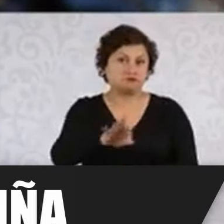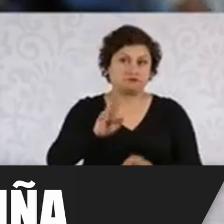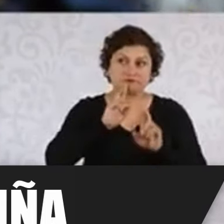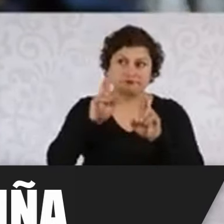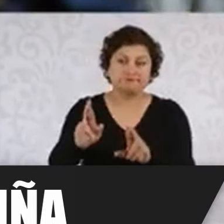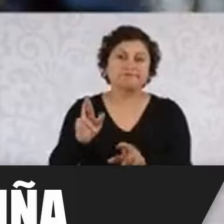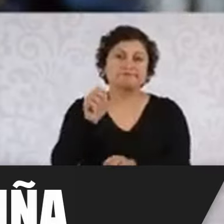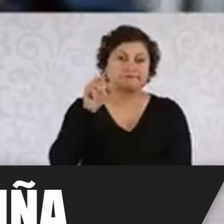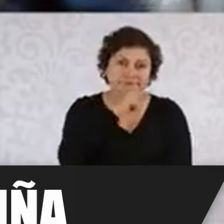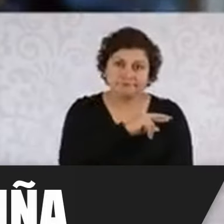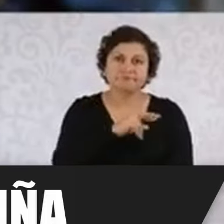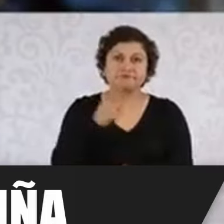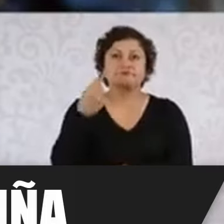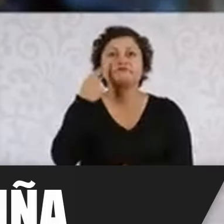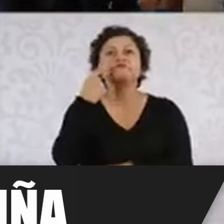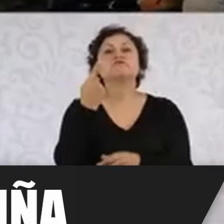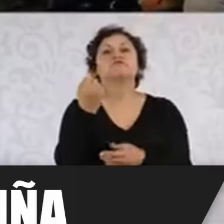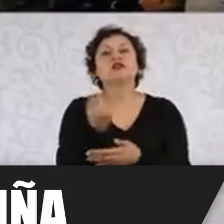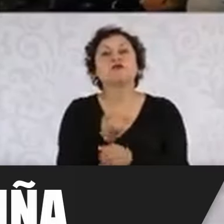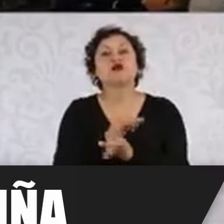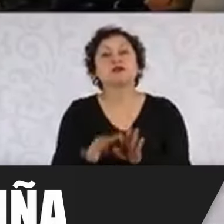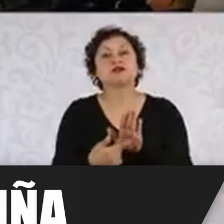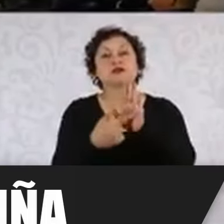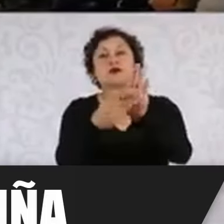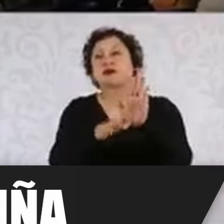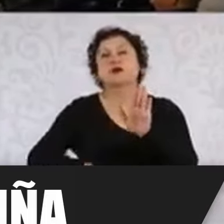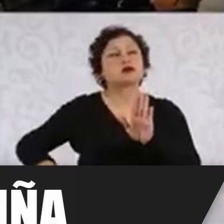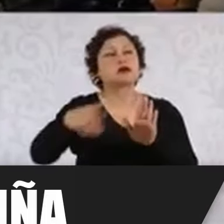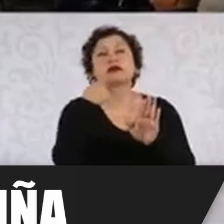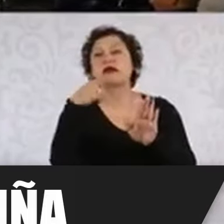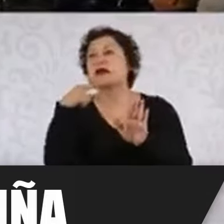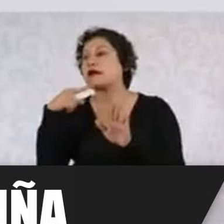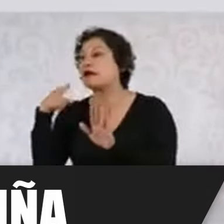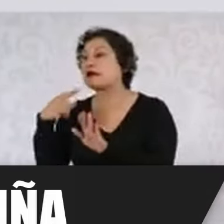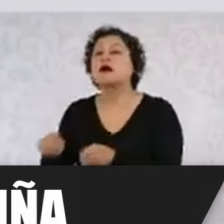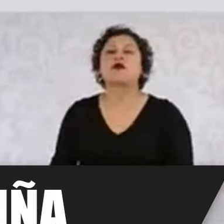e informar cuántas quejas existen, doctora. Sí, no debe ocurrir eso.